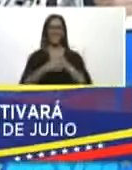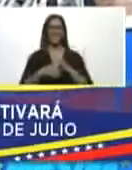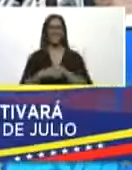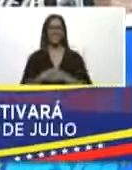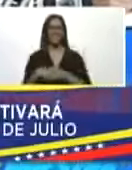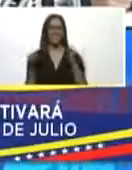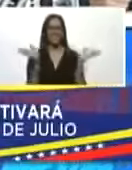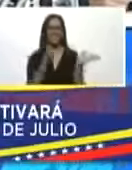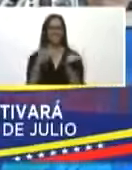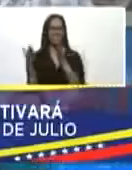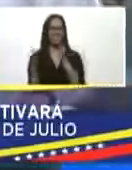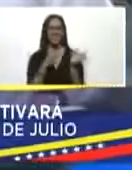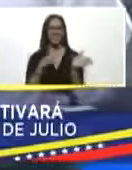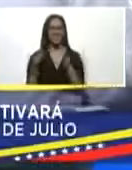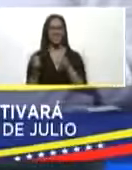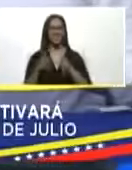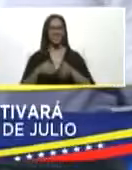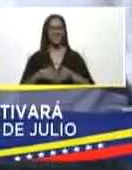vientólogo.